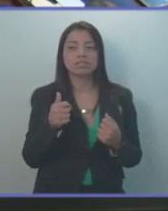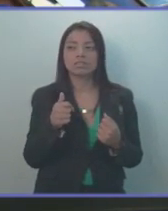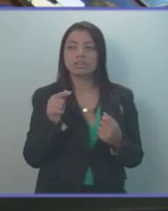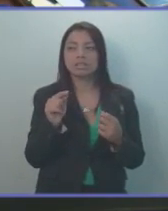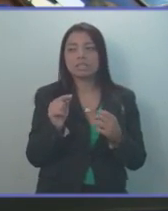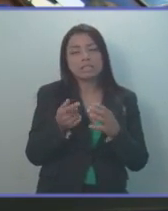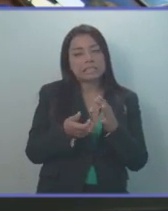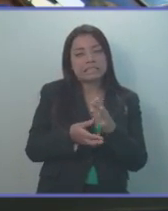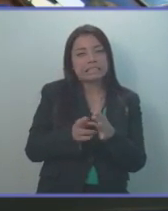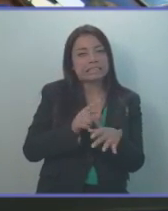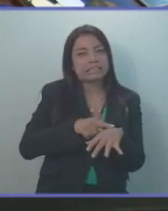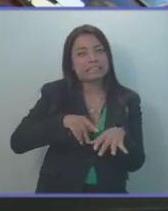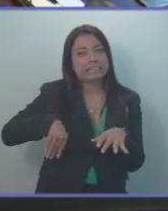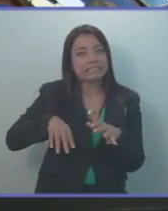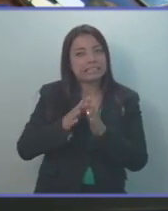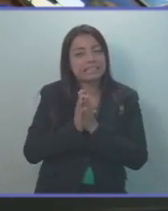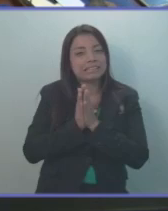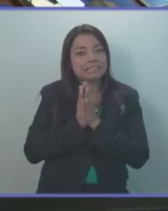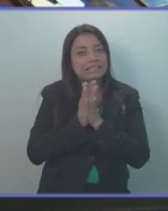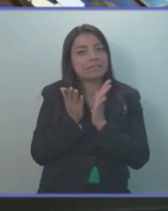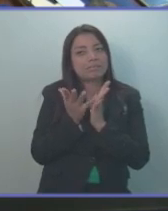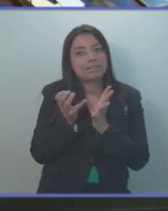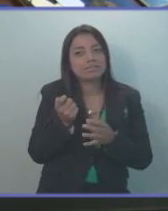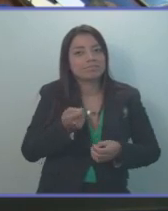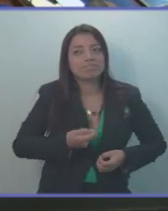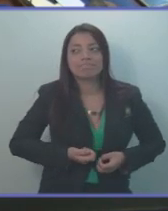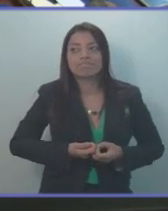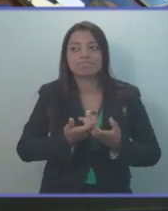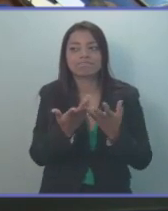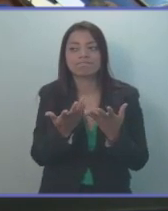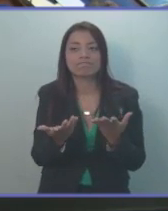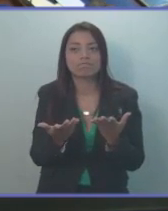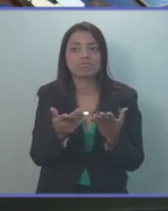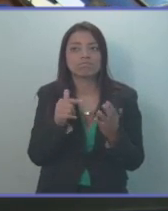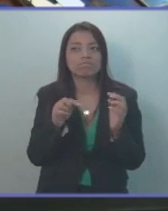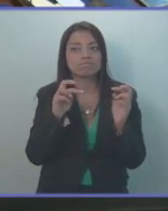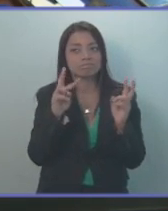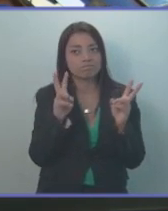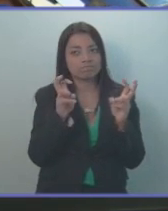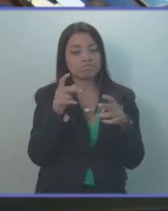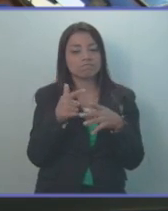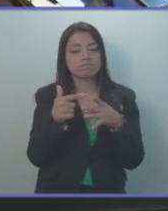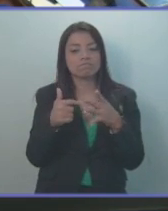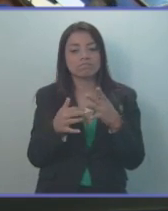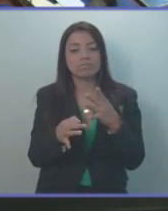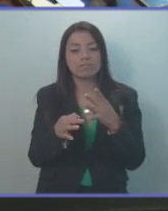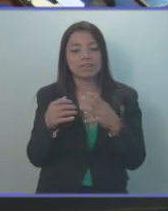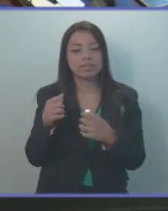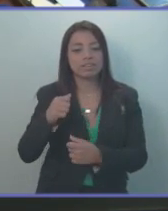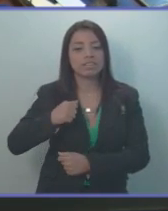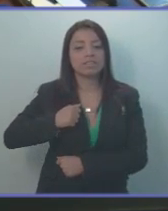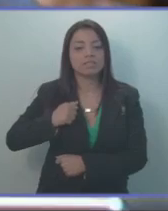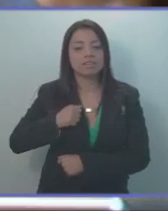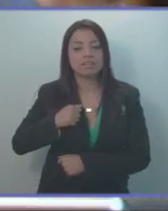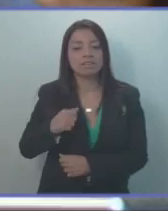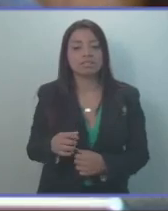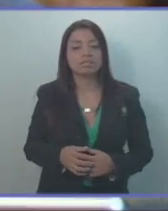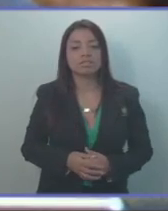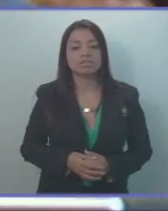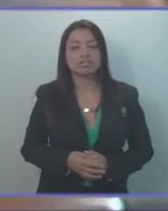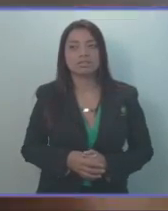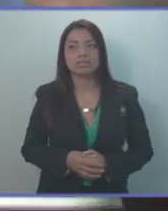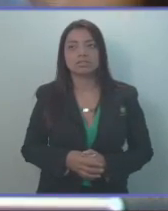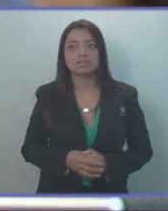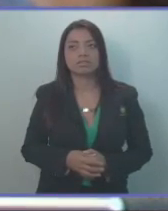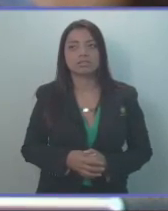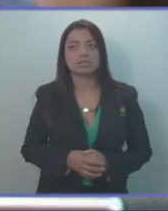aunque es temporáneo, pero lo voy a expresar. En el tema de la ley de los veteranos,